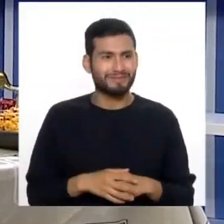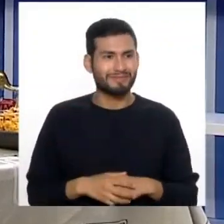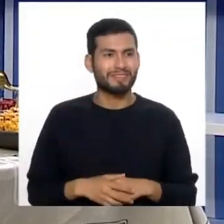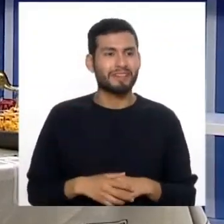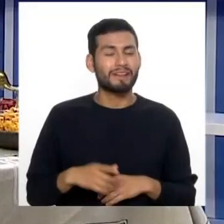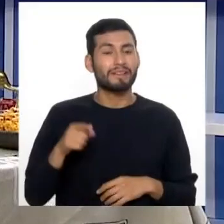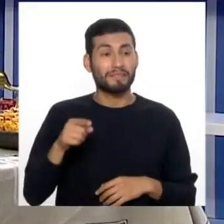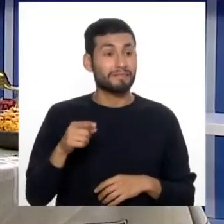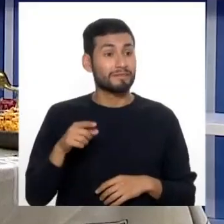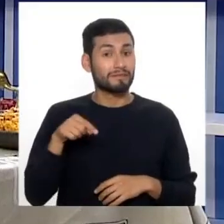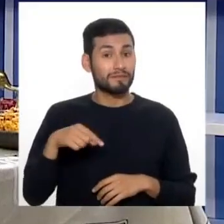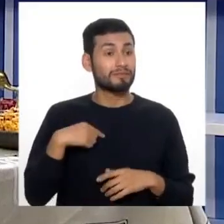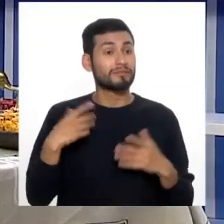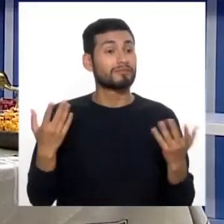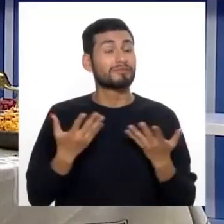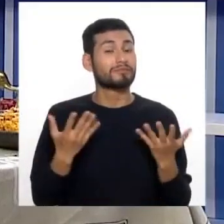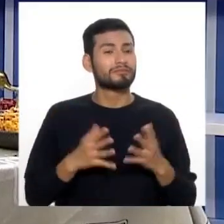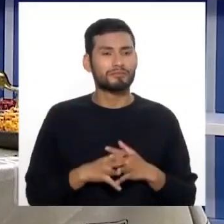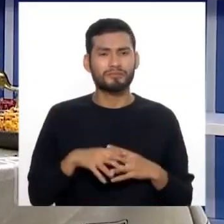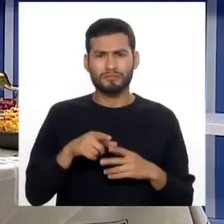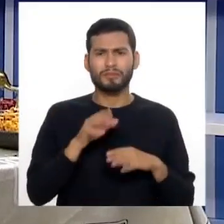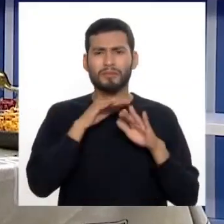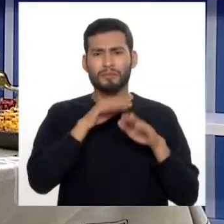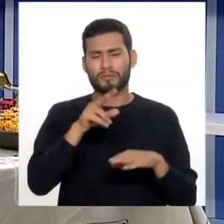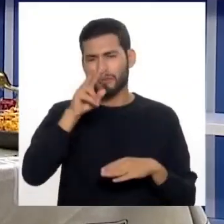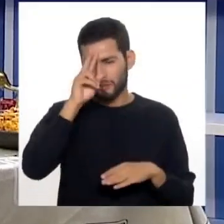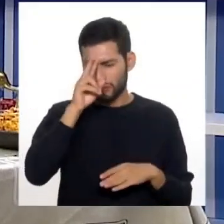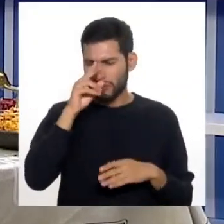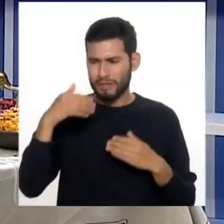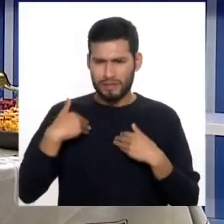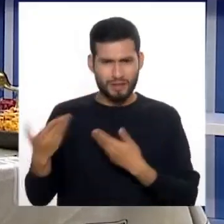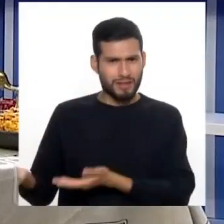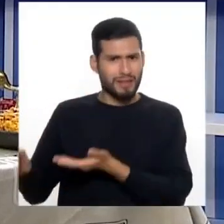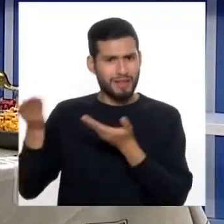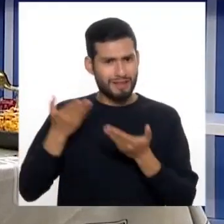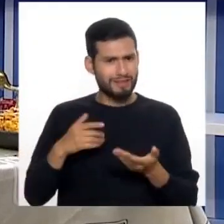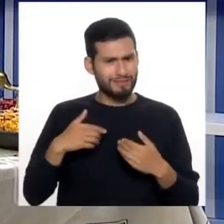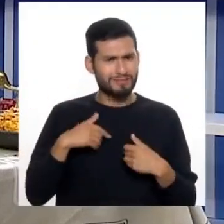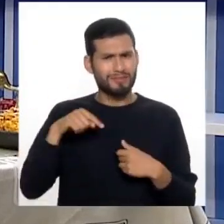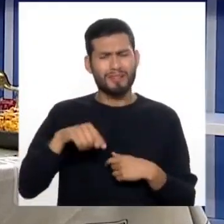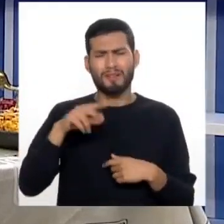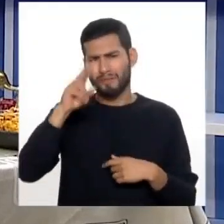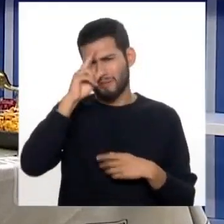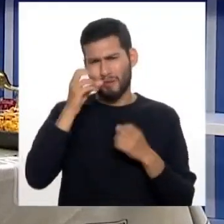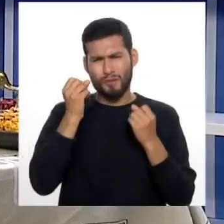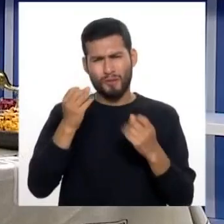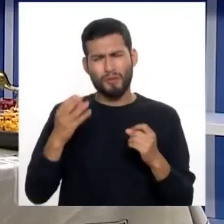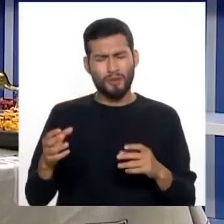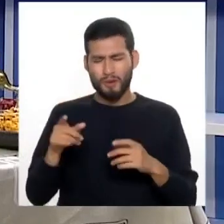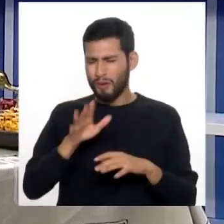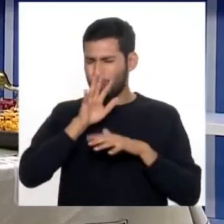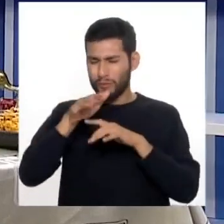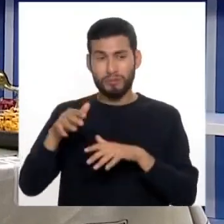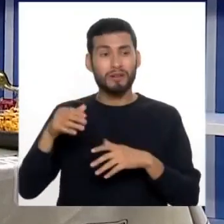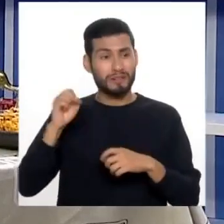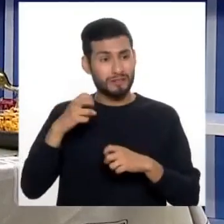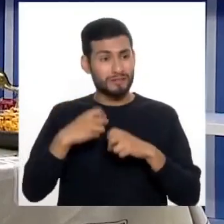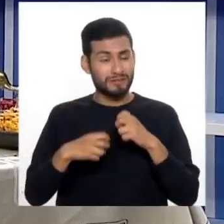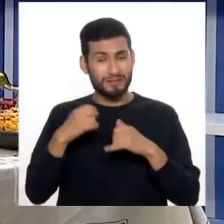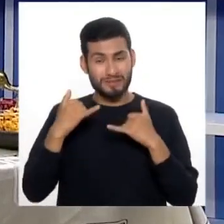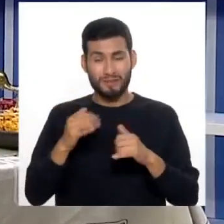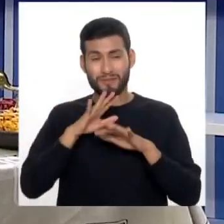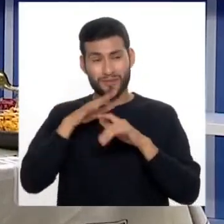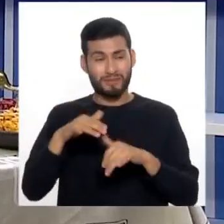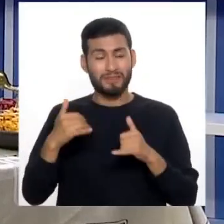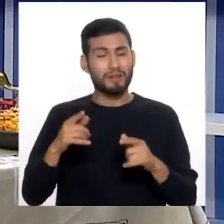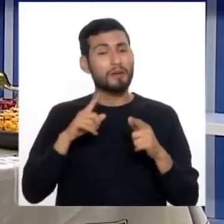totalmente. Y eso lo logramos gracias al mar peruano generoso que claro. tenemos. Exacto. O sea, tenemos una variedad y obviamente pueden haber problemitas con el mar,